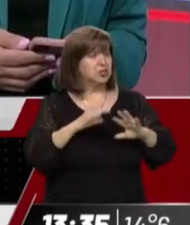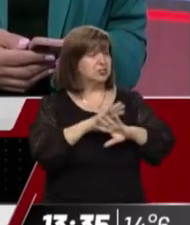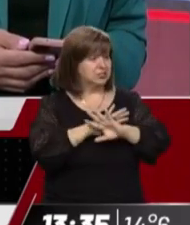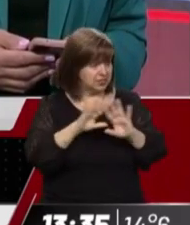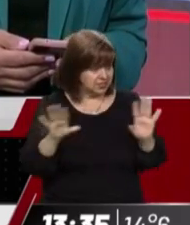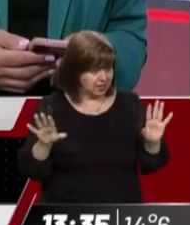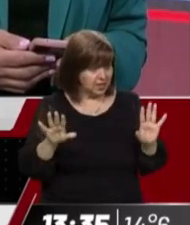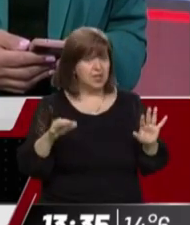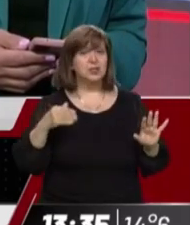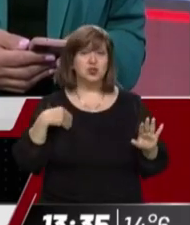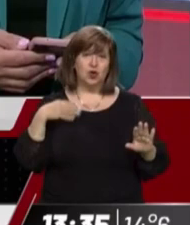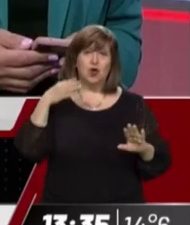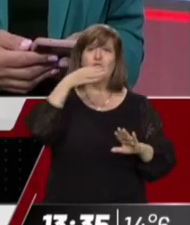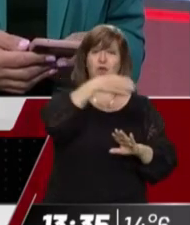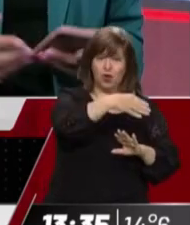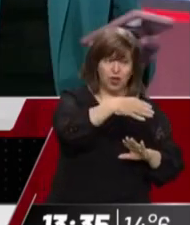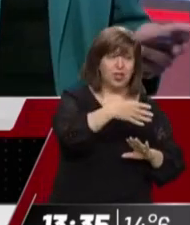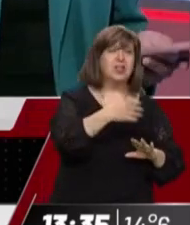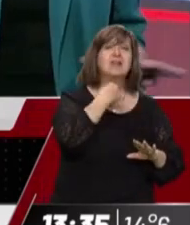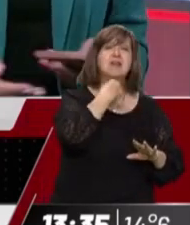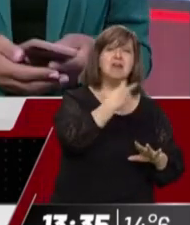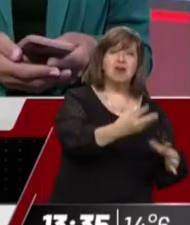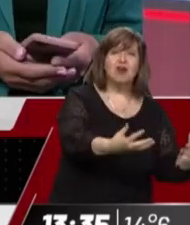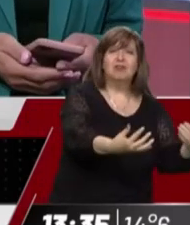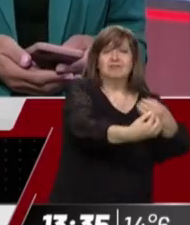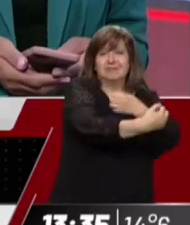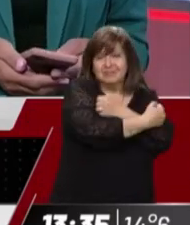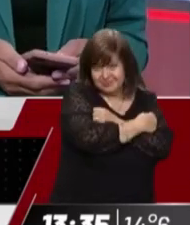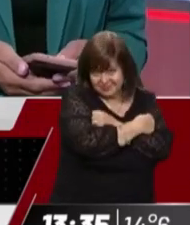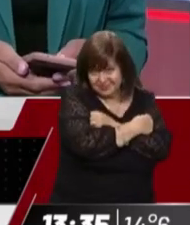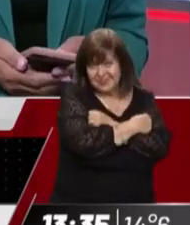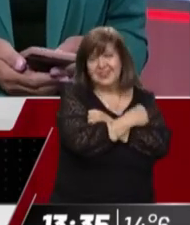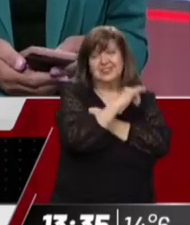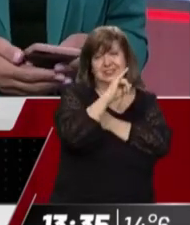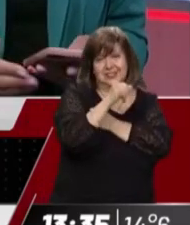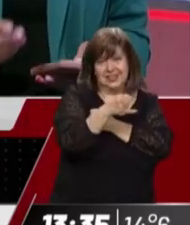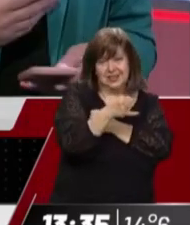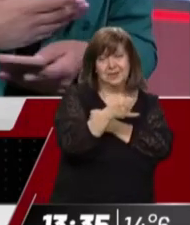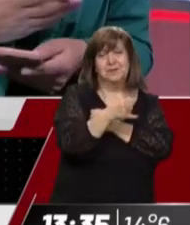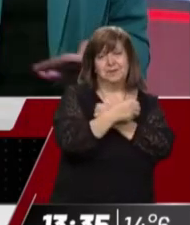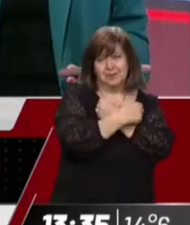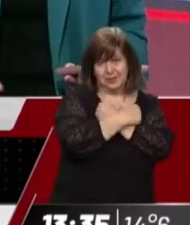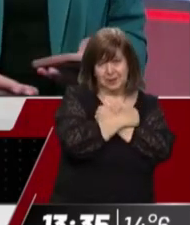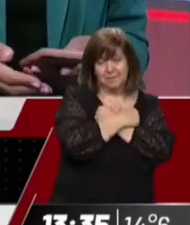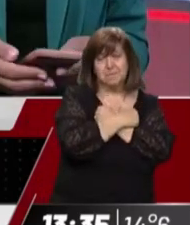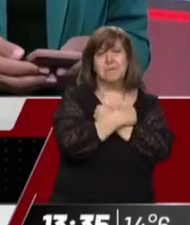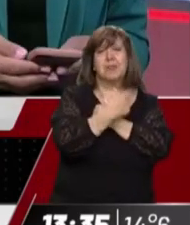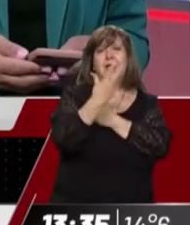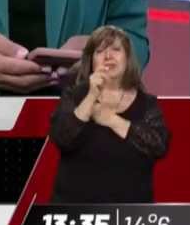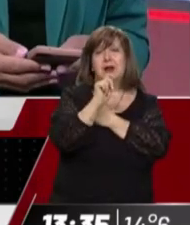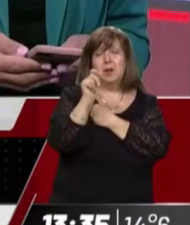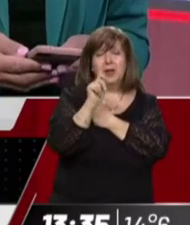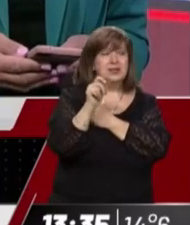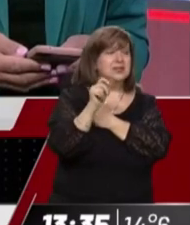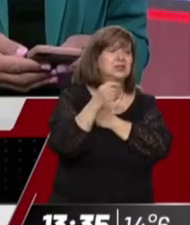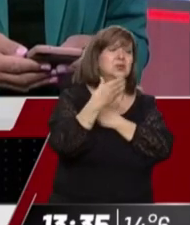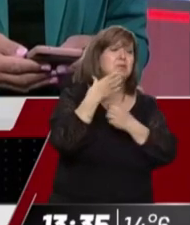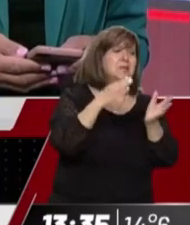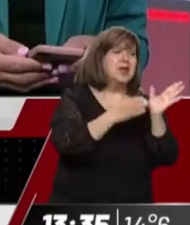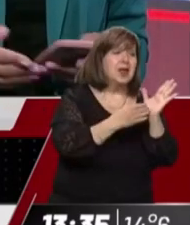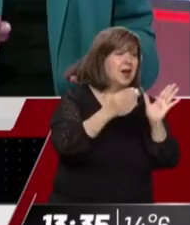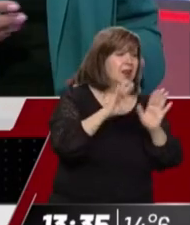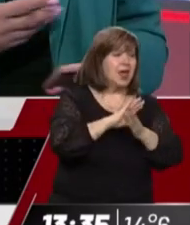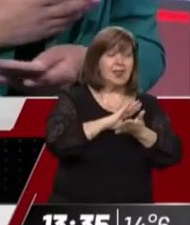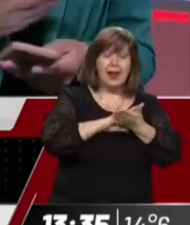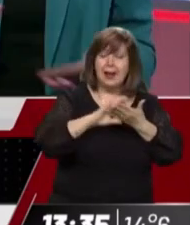y están acercándose con la familia. Ahora tiene una relación muy linda con sus hijos. Ella no se droga desde hace 3 meses, así que lo único que está pidiendo